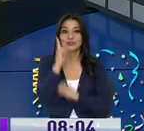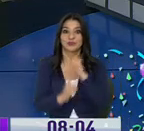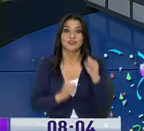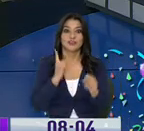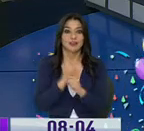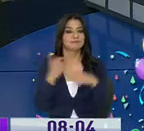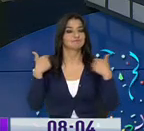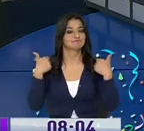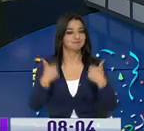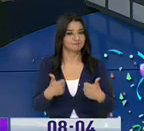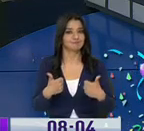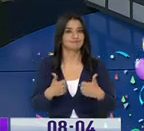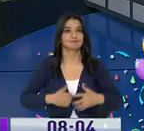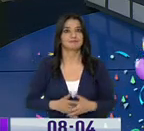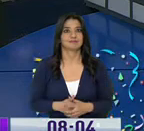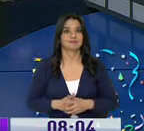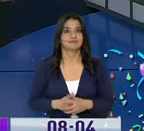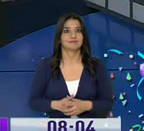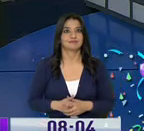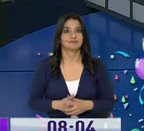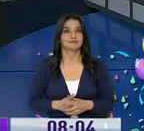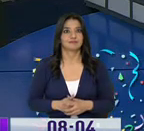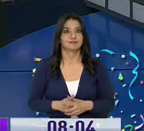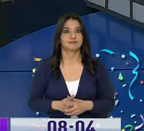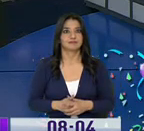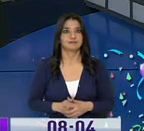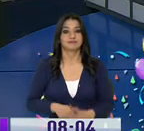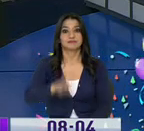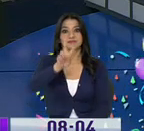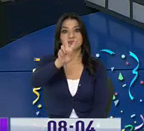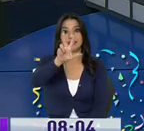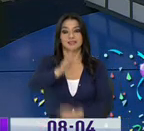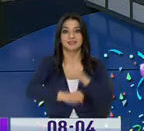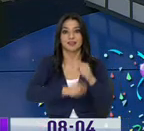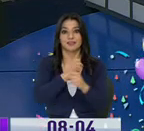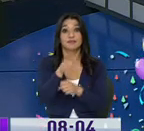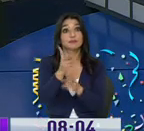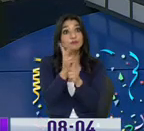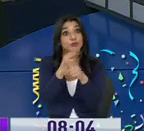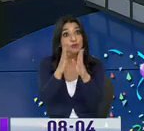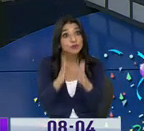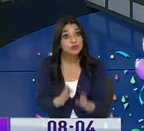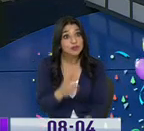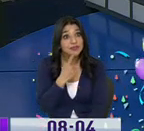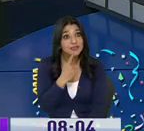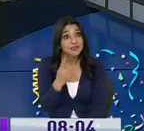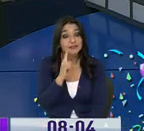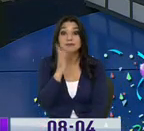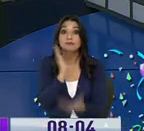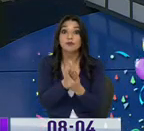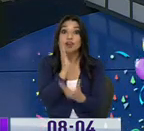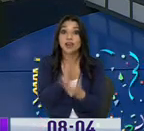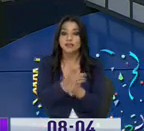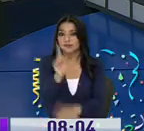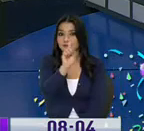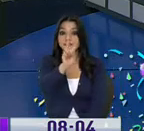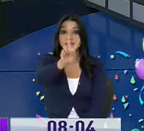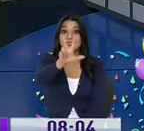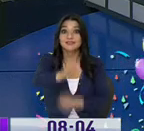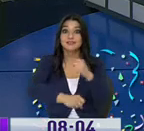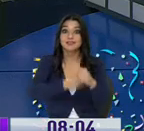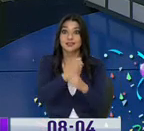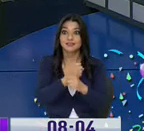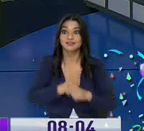singular. Espero tener, 23 años aquí. La productora todo el tiempo me ha molestado con mi edad. Son 23